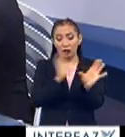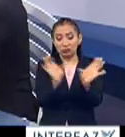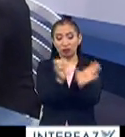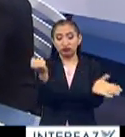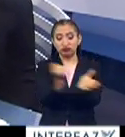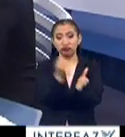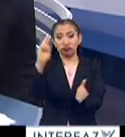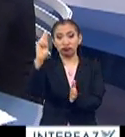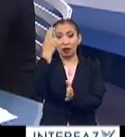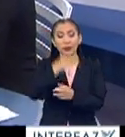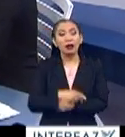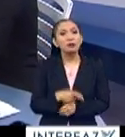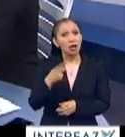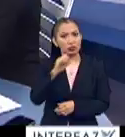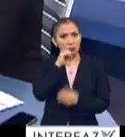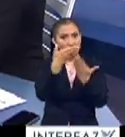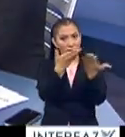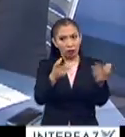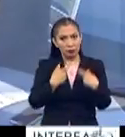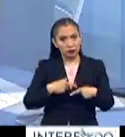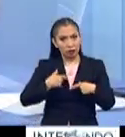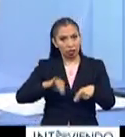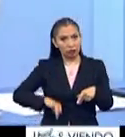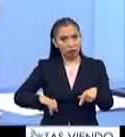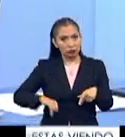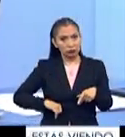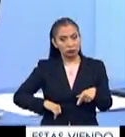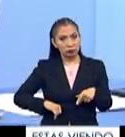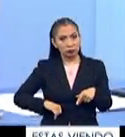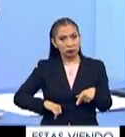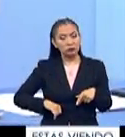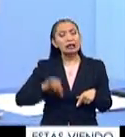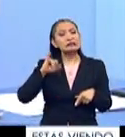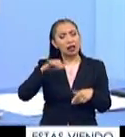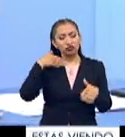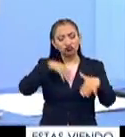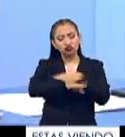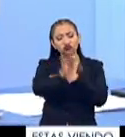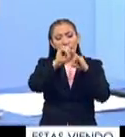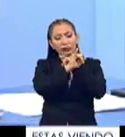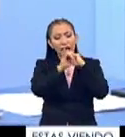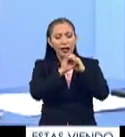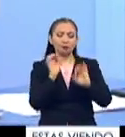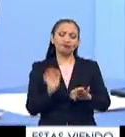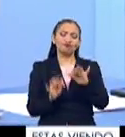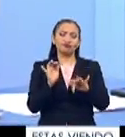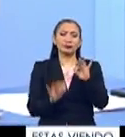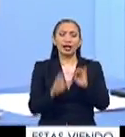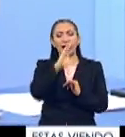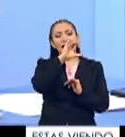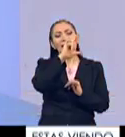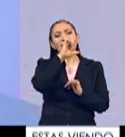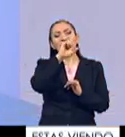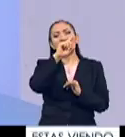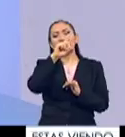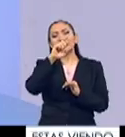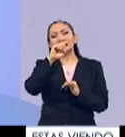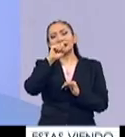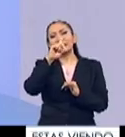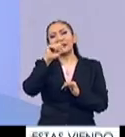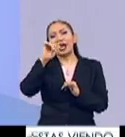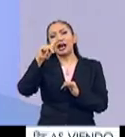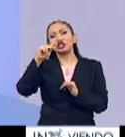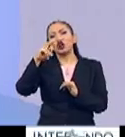de la UNAM. Pero también puede estar abierto para personas interesadas. Pero está abierto, o sea, si alguien se mete a internet y pone a clases de astronomía Julieta